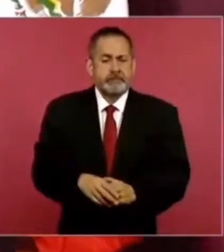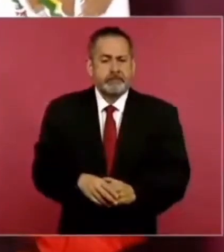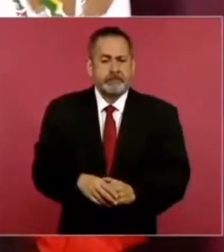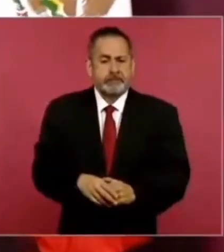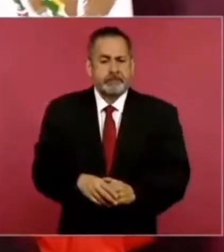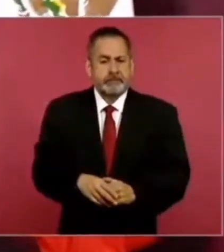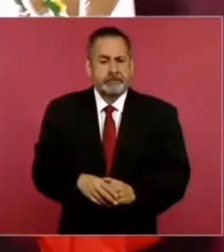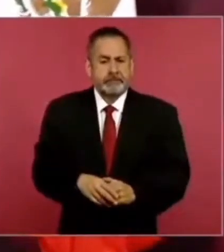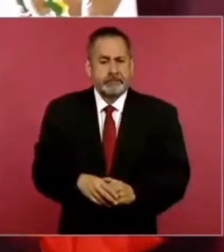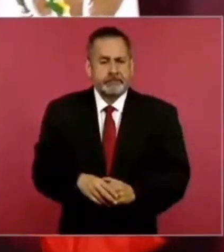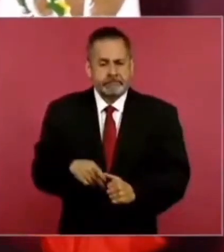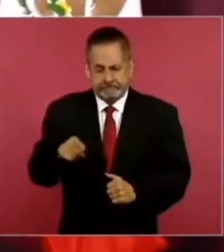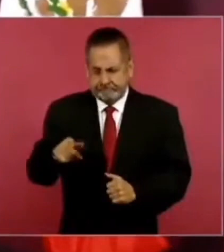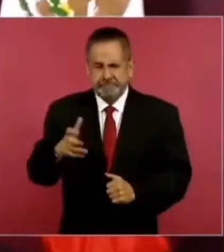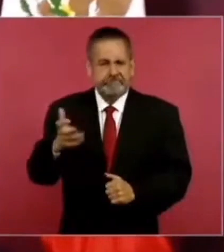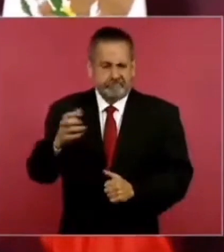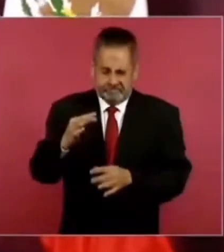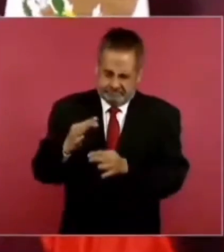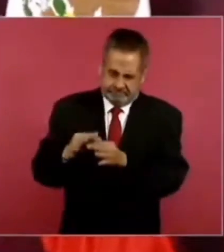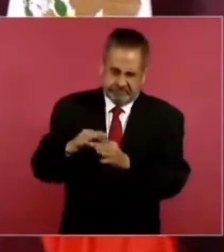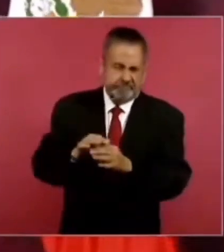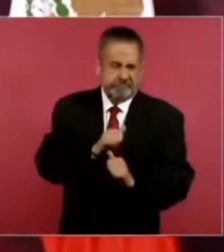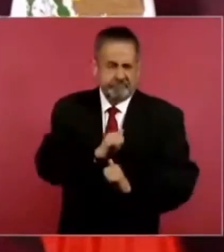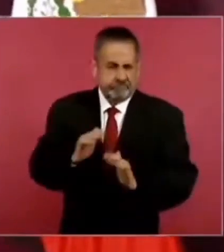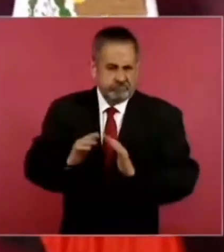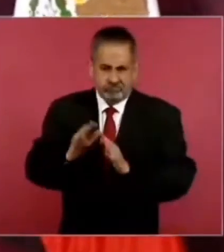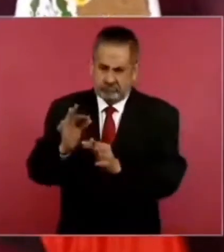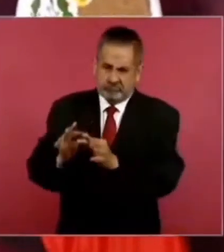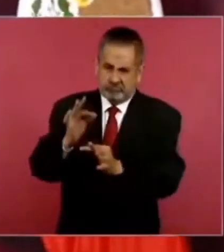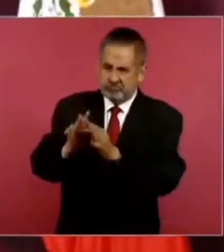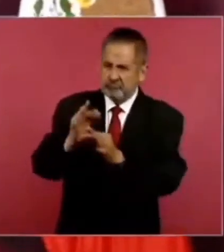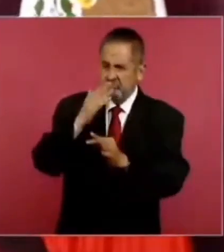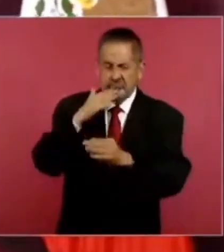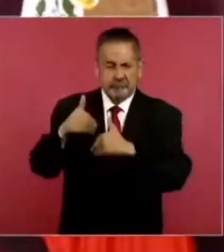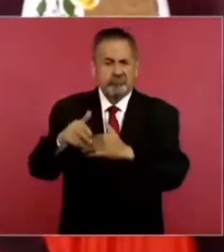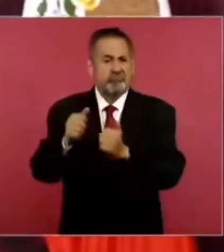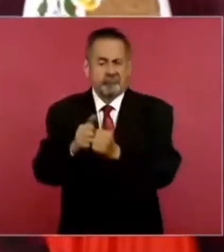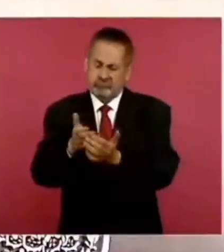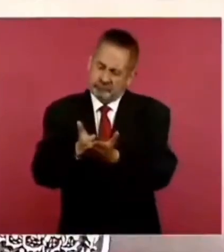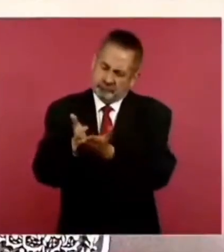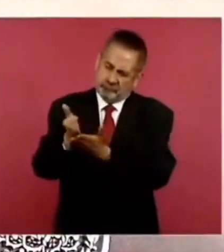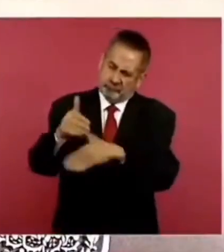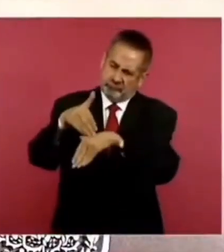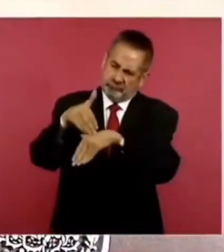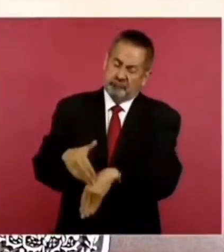cosa que se ha hecho de parte del ejército con lealtad,